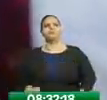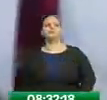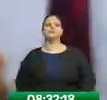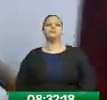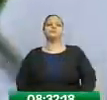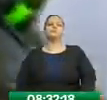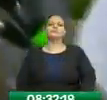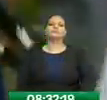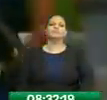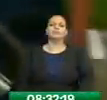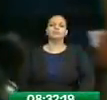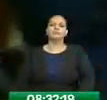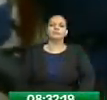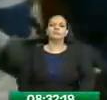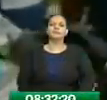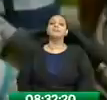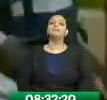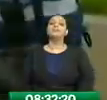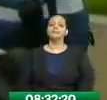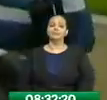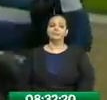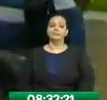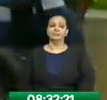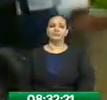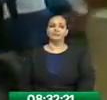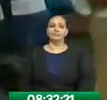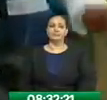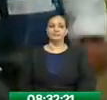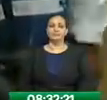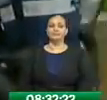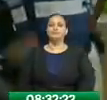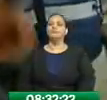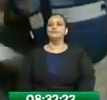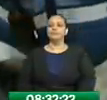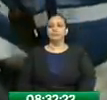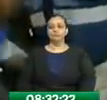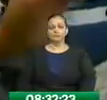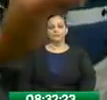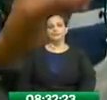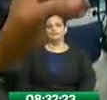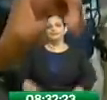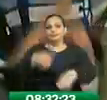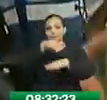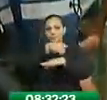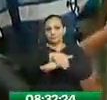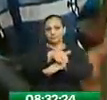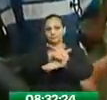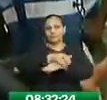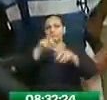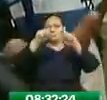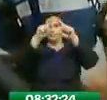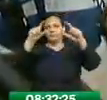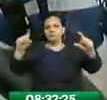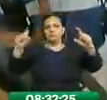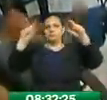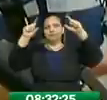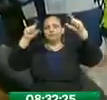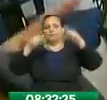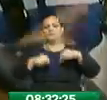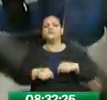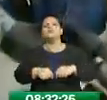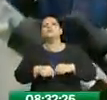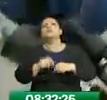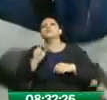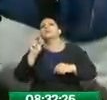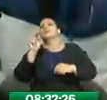hemos puesto el personal nuestro a ordenarlo, pero más tarde vamos a poner ya la señalética, que eso lógicamente va a orientar más tanto a